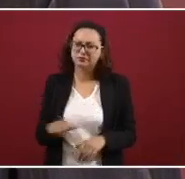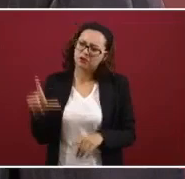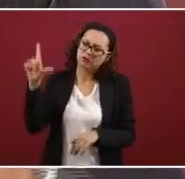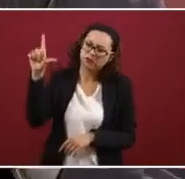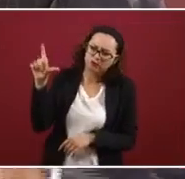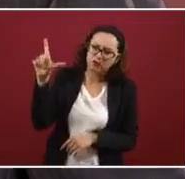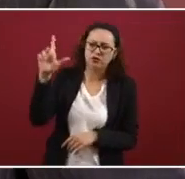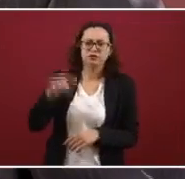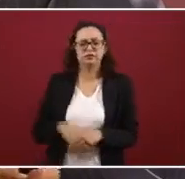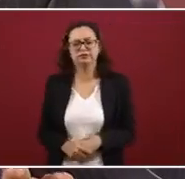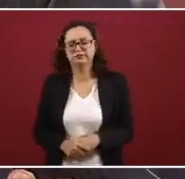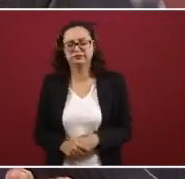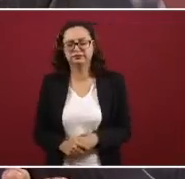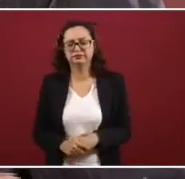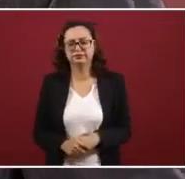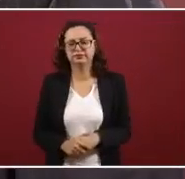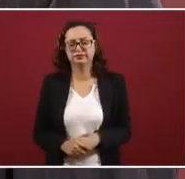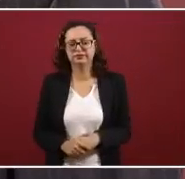Ya.